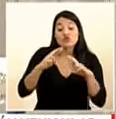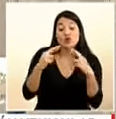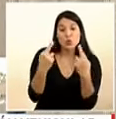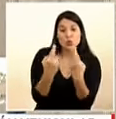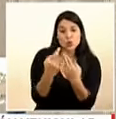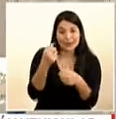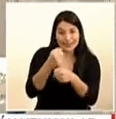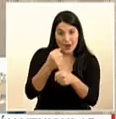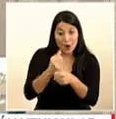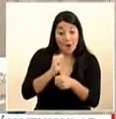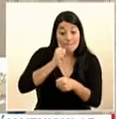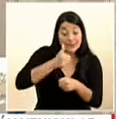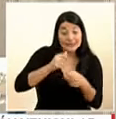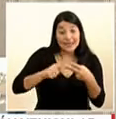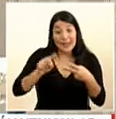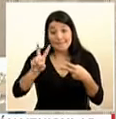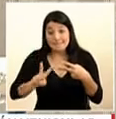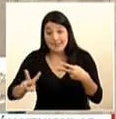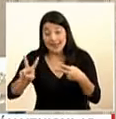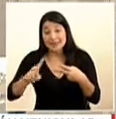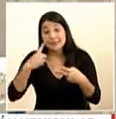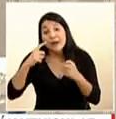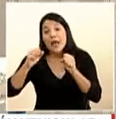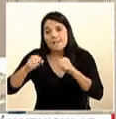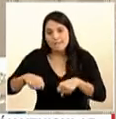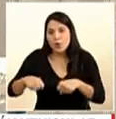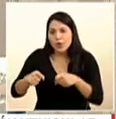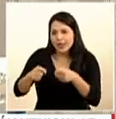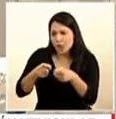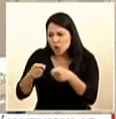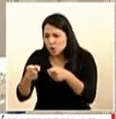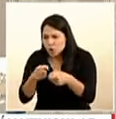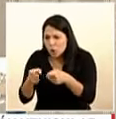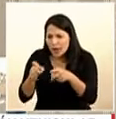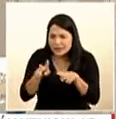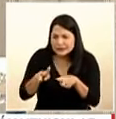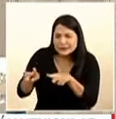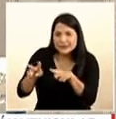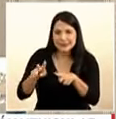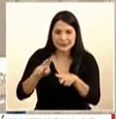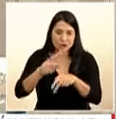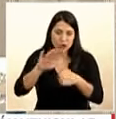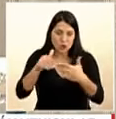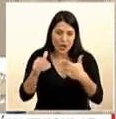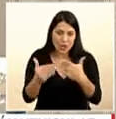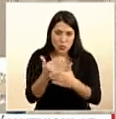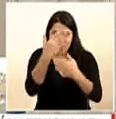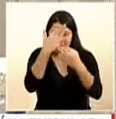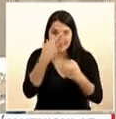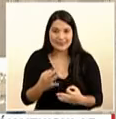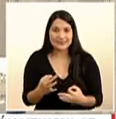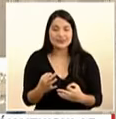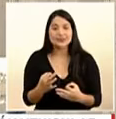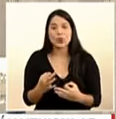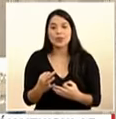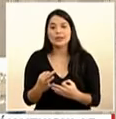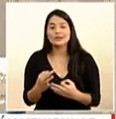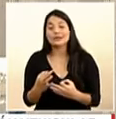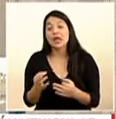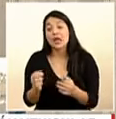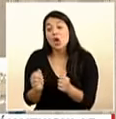viernes para poder operativizar también todos estos elementos en el marco de la gestión territorial que maneja los gobiernos